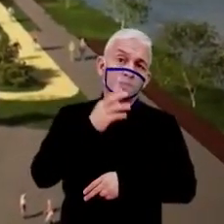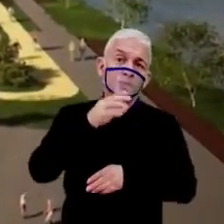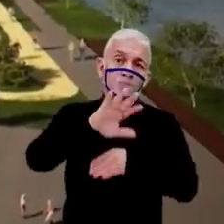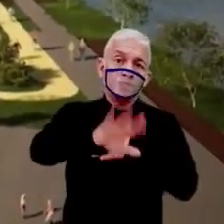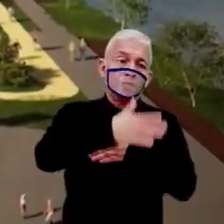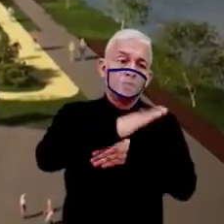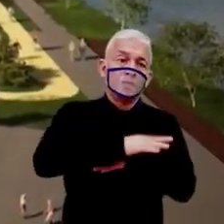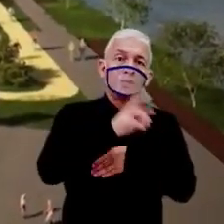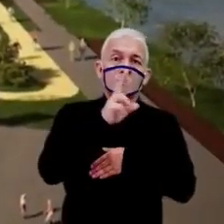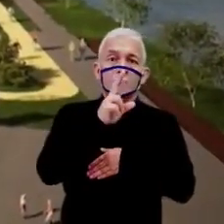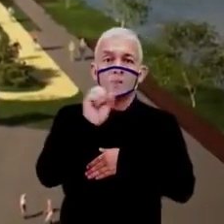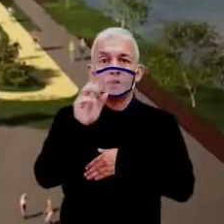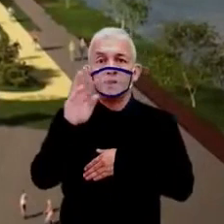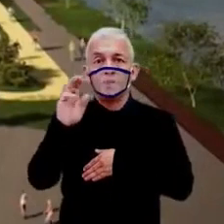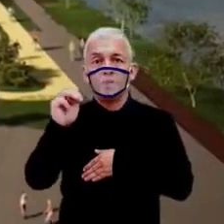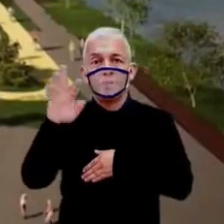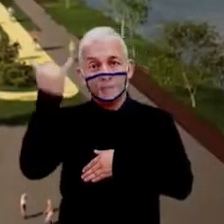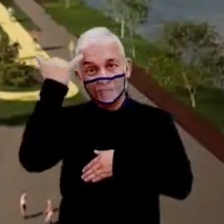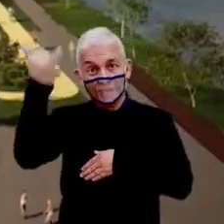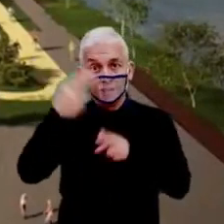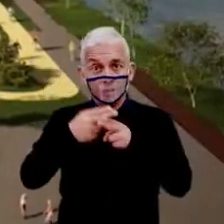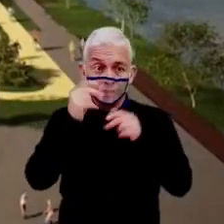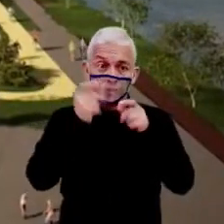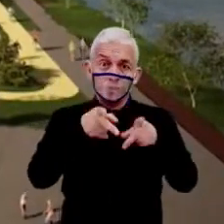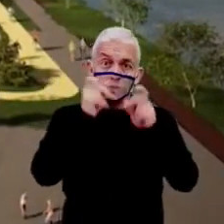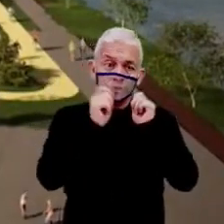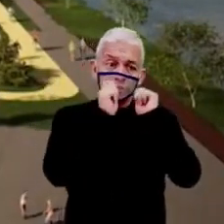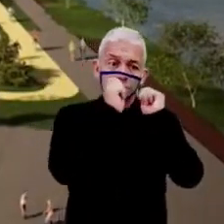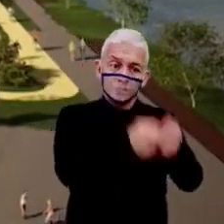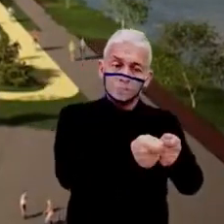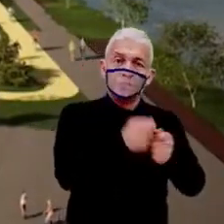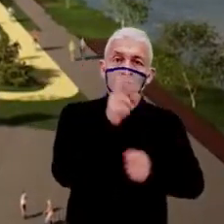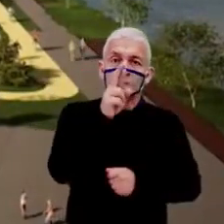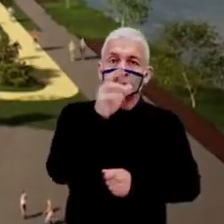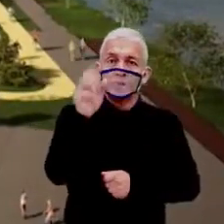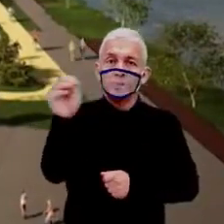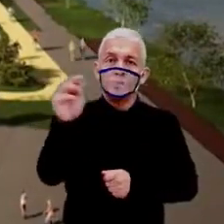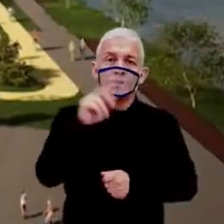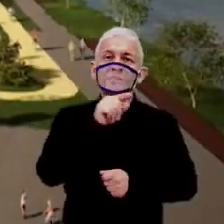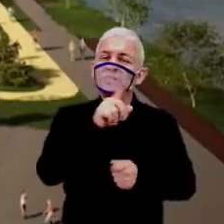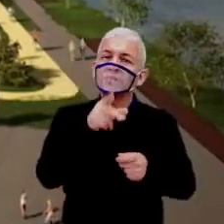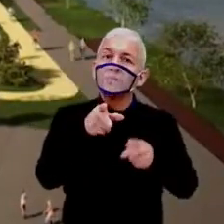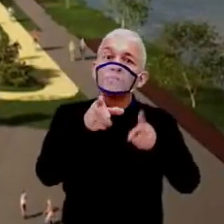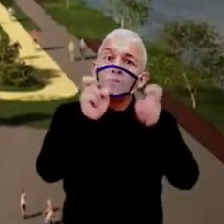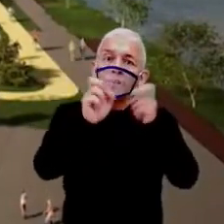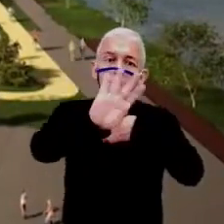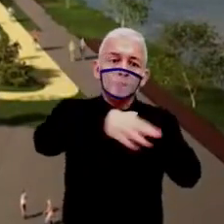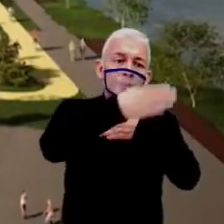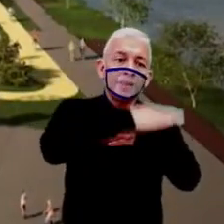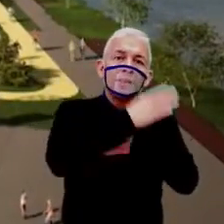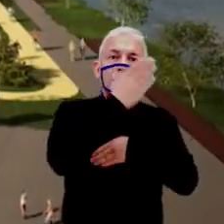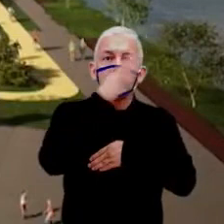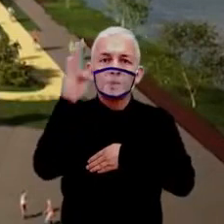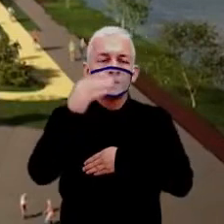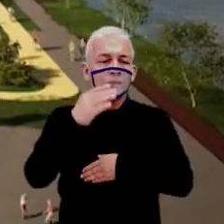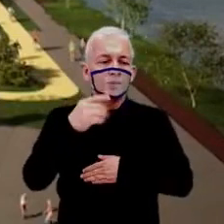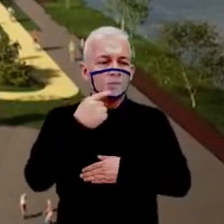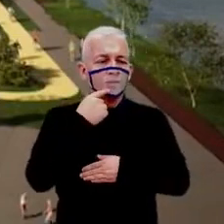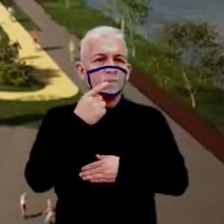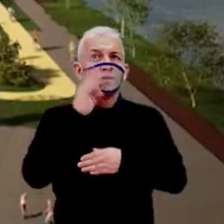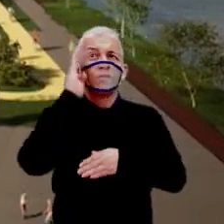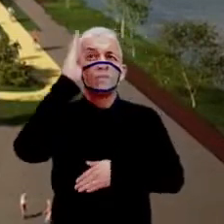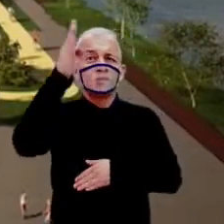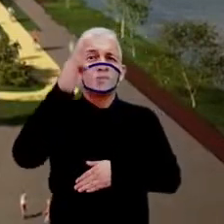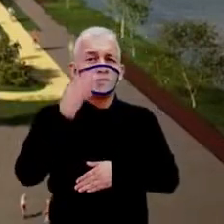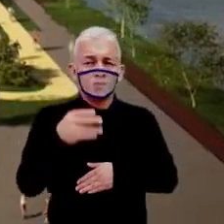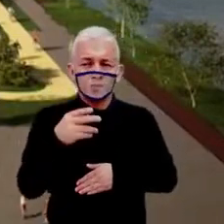me gana otro nombre. Pero esa playa será la playa urbana de Barranquilla, donde podrás algún día decir,